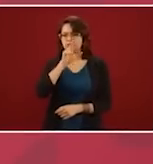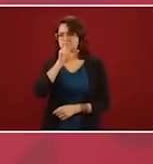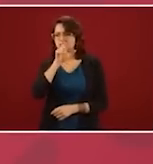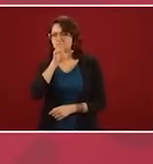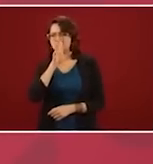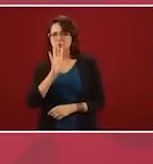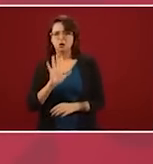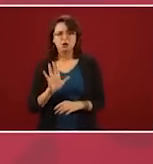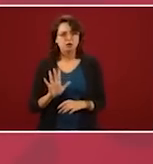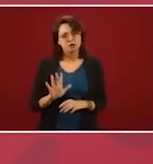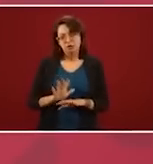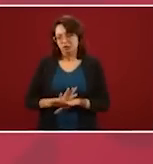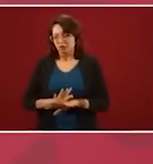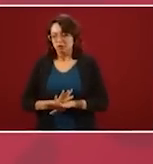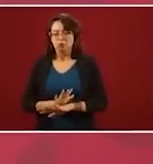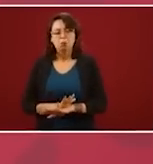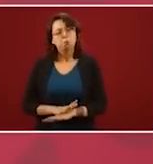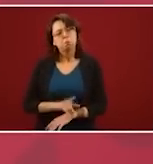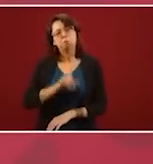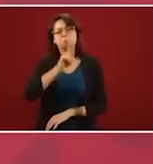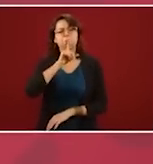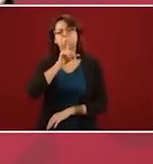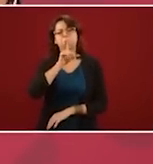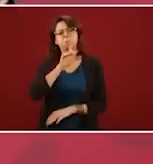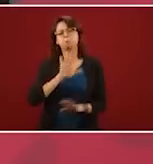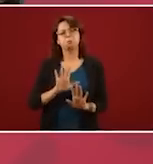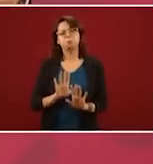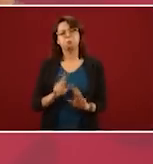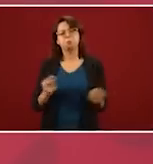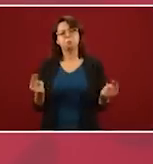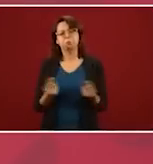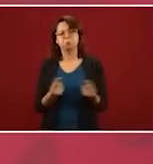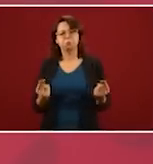cambiar en nada. Lo que hay que hacer es